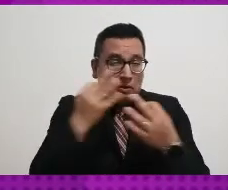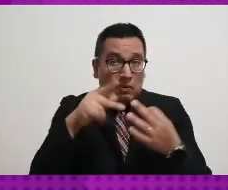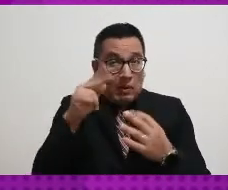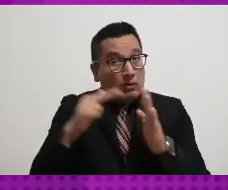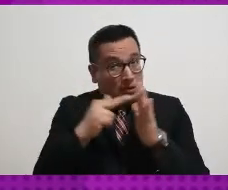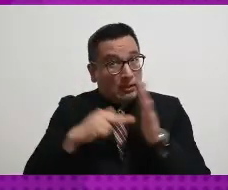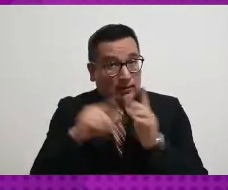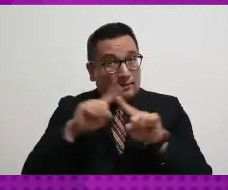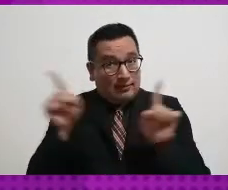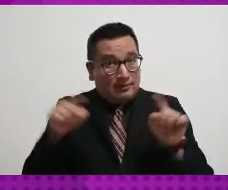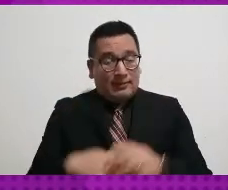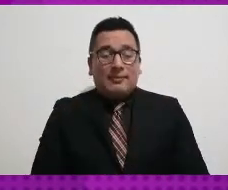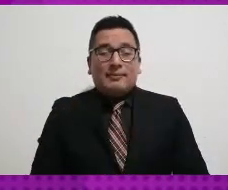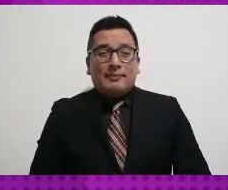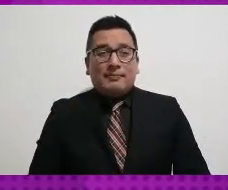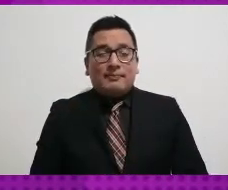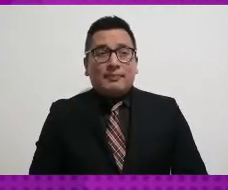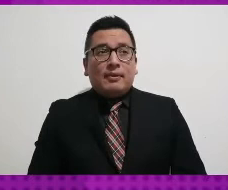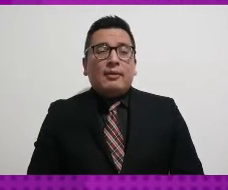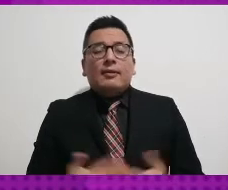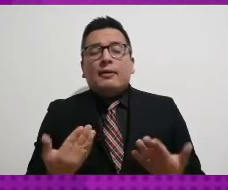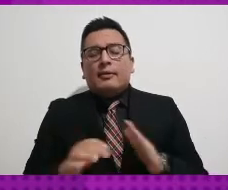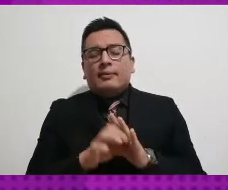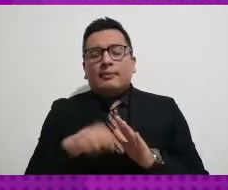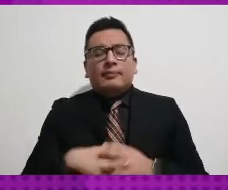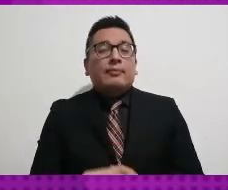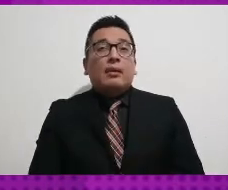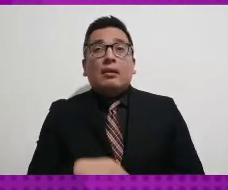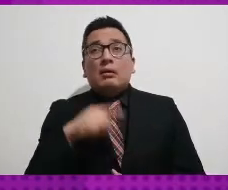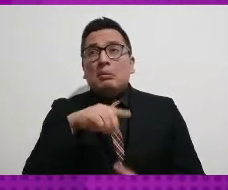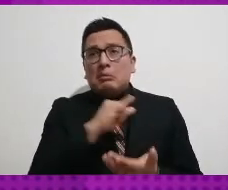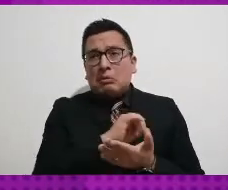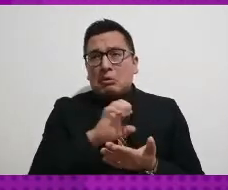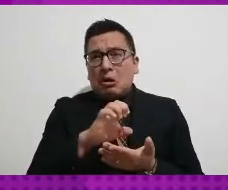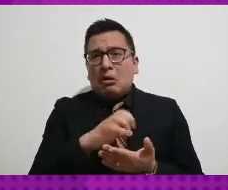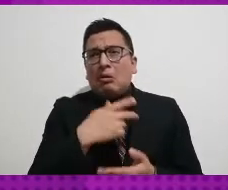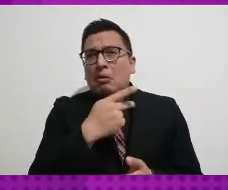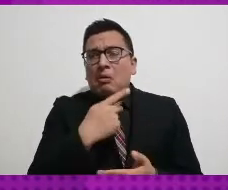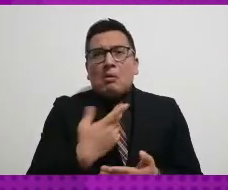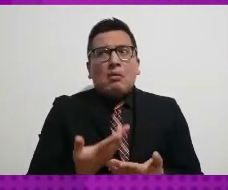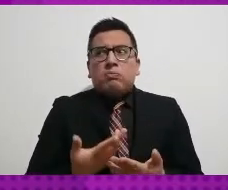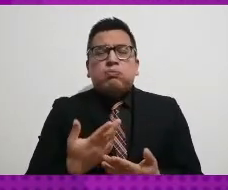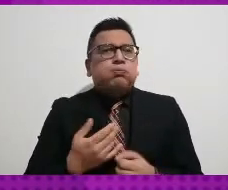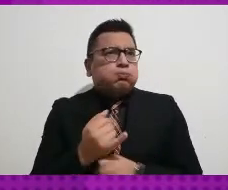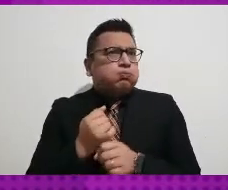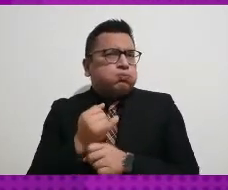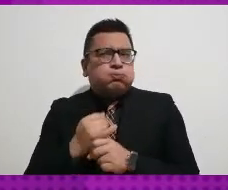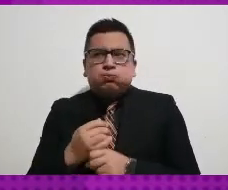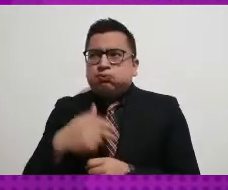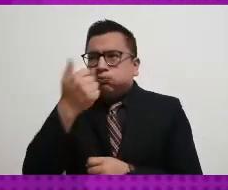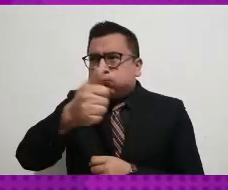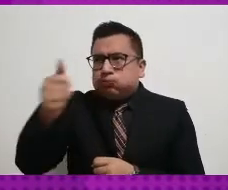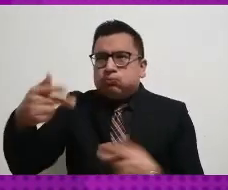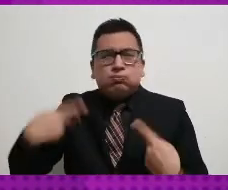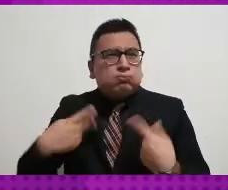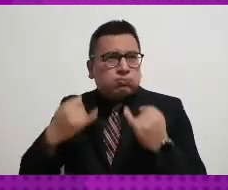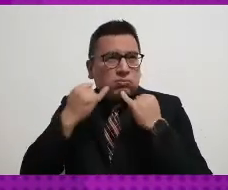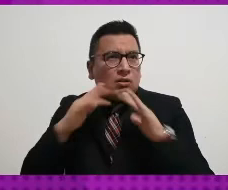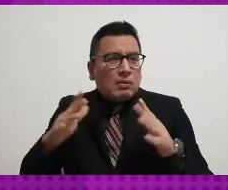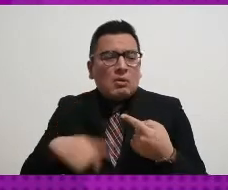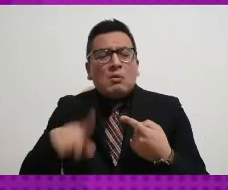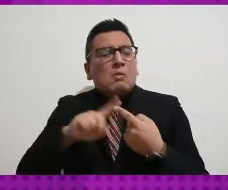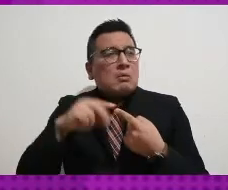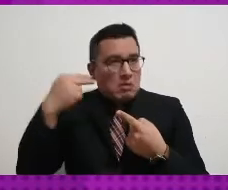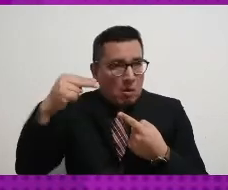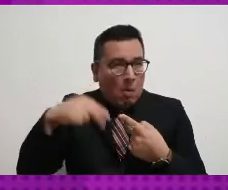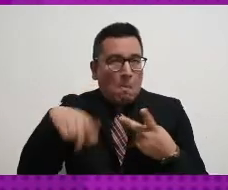usted bien menciona, los institutos electorales recaban una gran cantidad de datos personales, como usted menciona, el nombre,